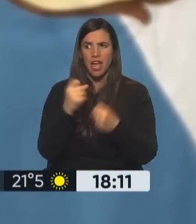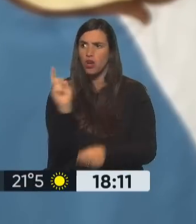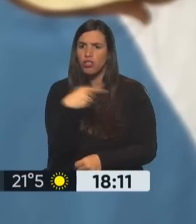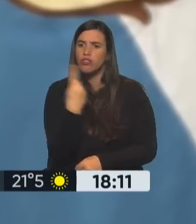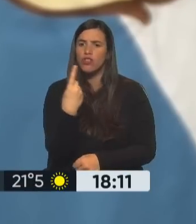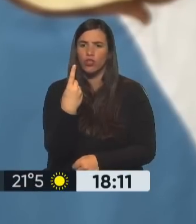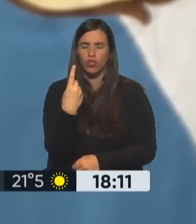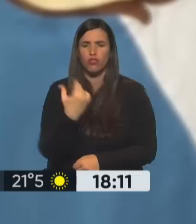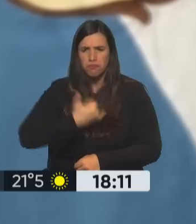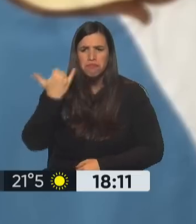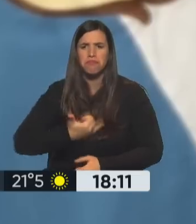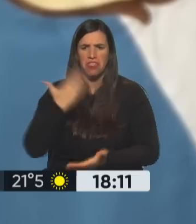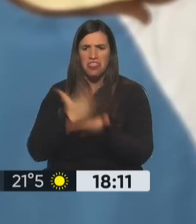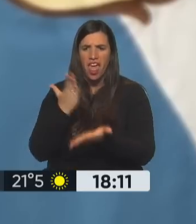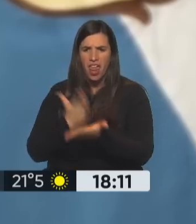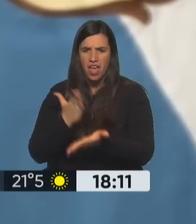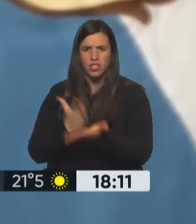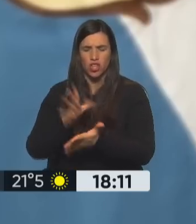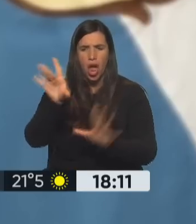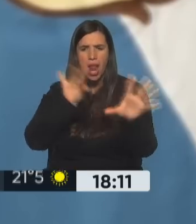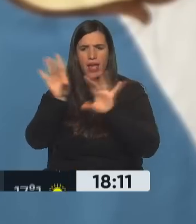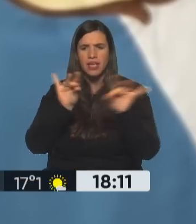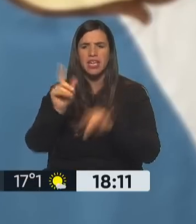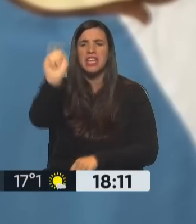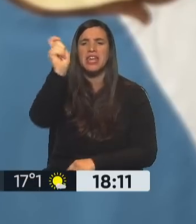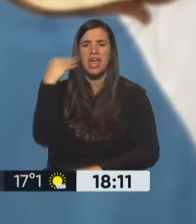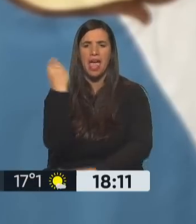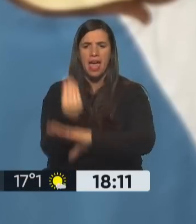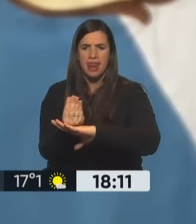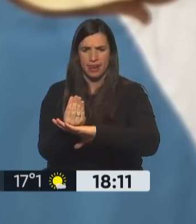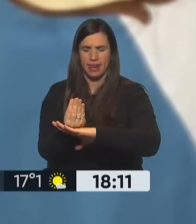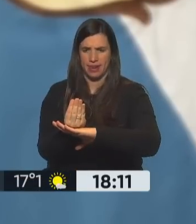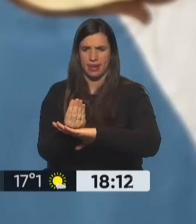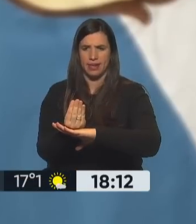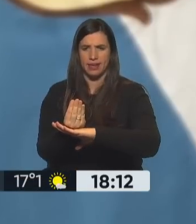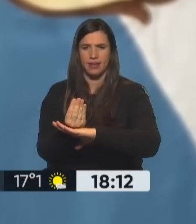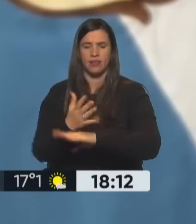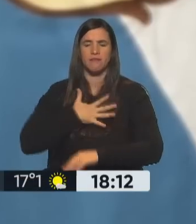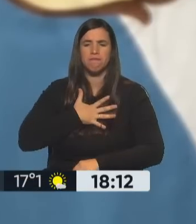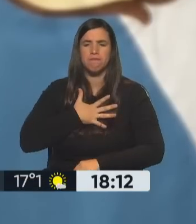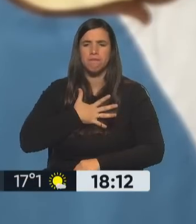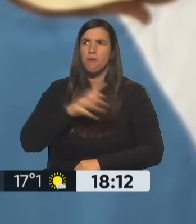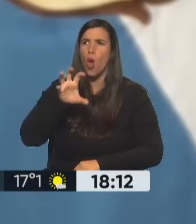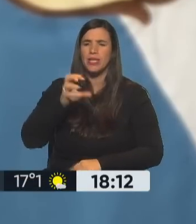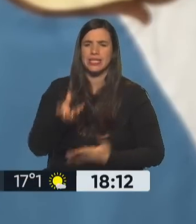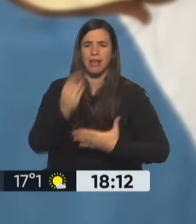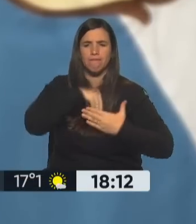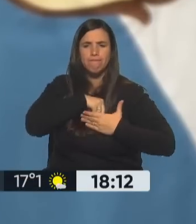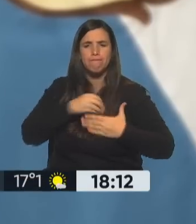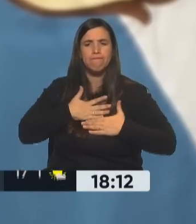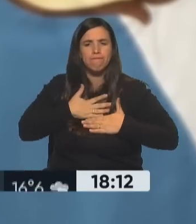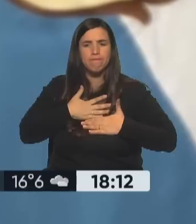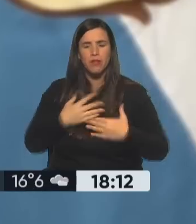el destino de nuestra querida provincia. Llevo la provincia en el corazón, la defiendo con todas mis